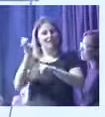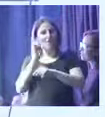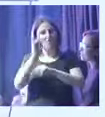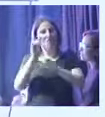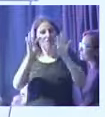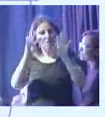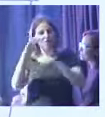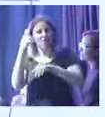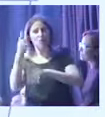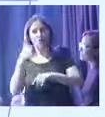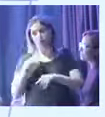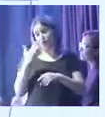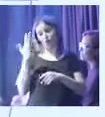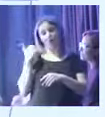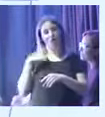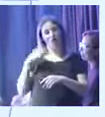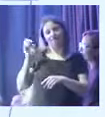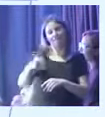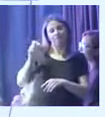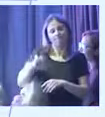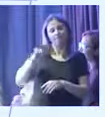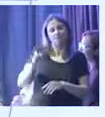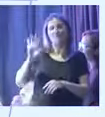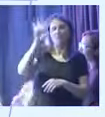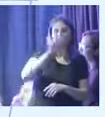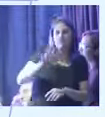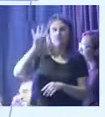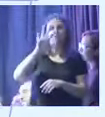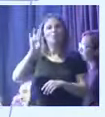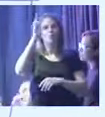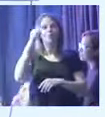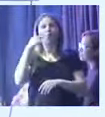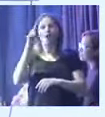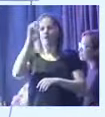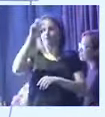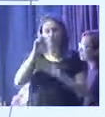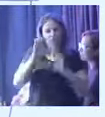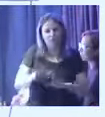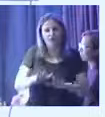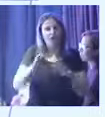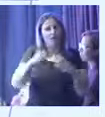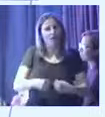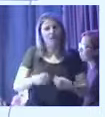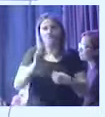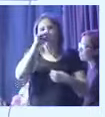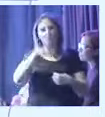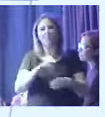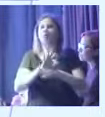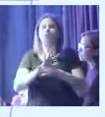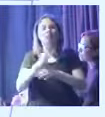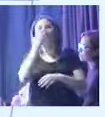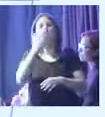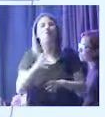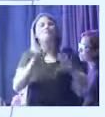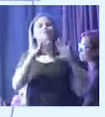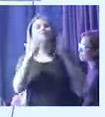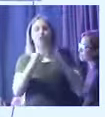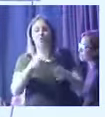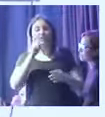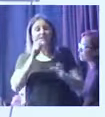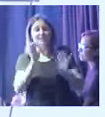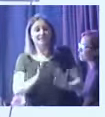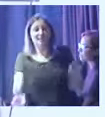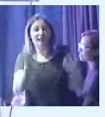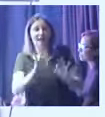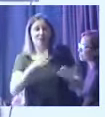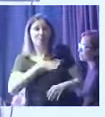41. Yo que anduve en mapa entero me quedé en Montevideo, que es la flor del mundo. Ahora sí, nada de tacita, por cariñoso